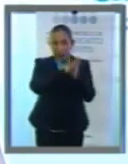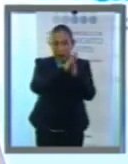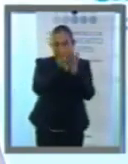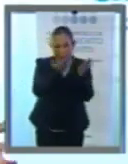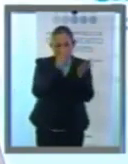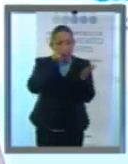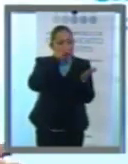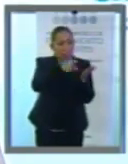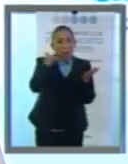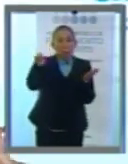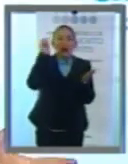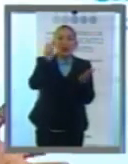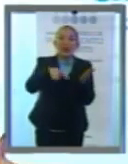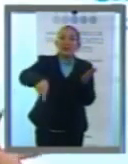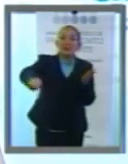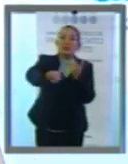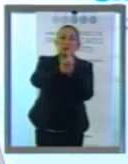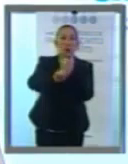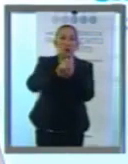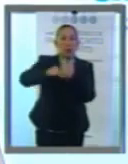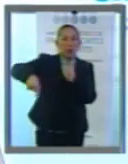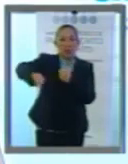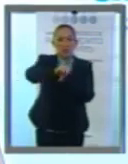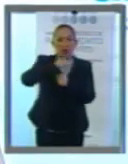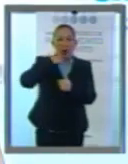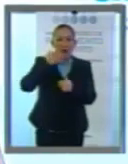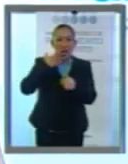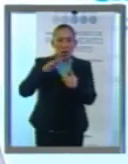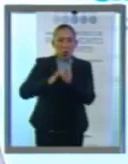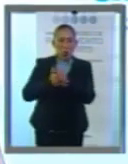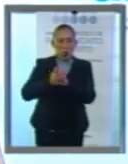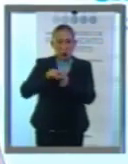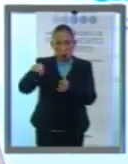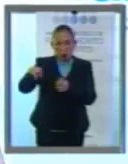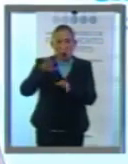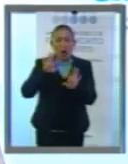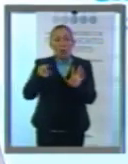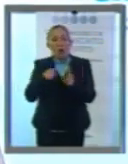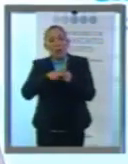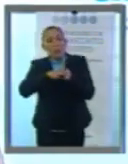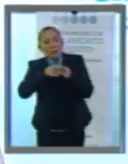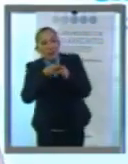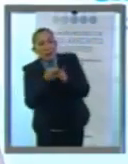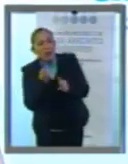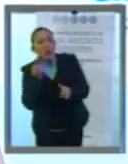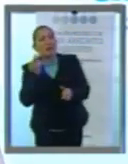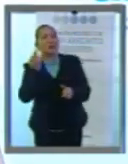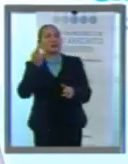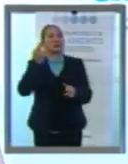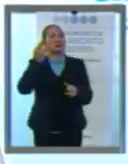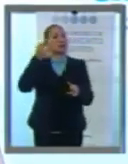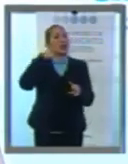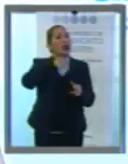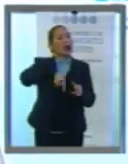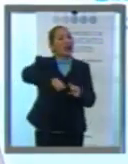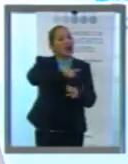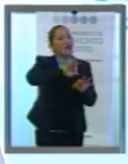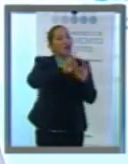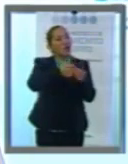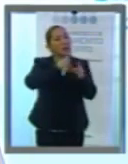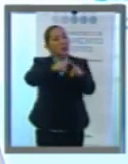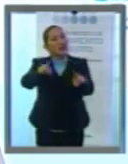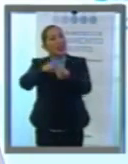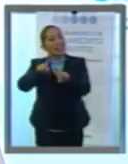que observa el problema o el fenómeno desde la forma en la que se presenta, ¿no? Las formas